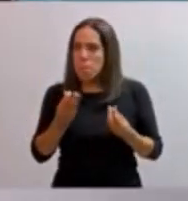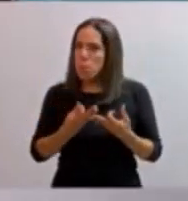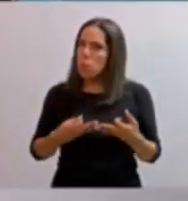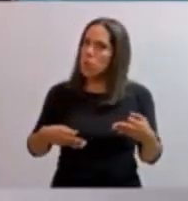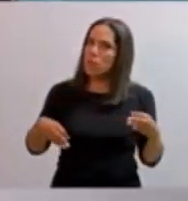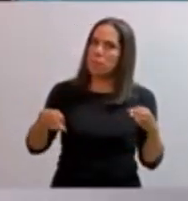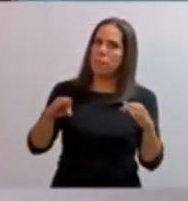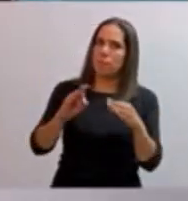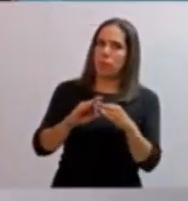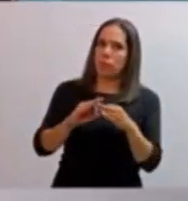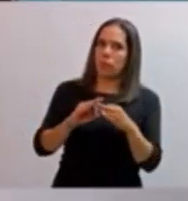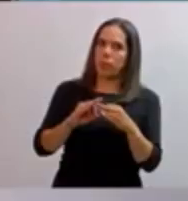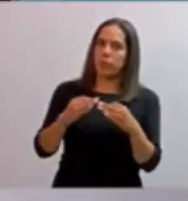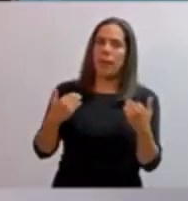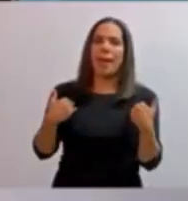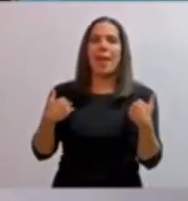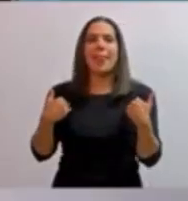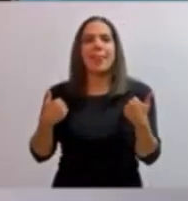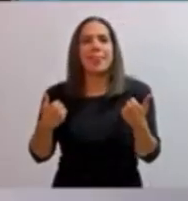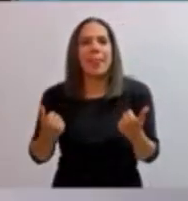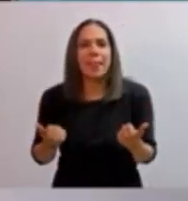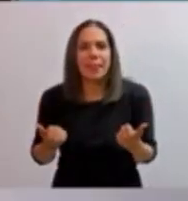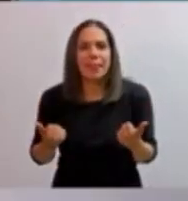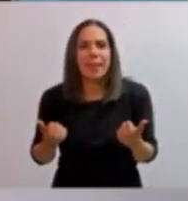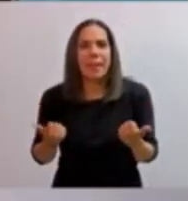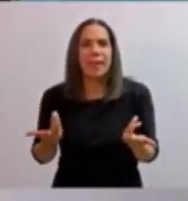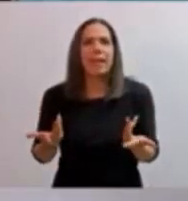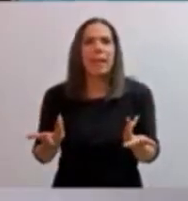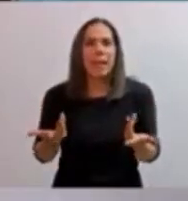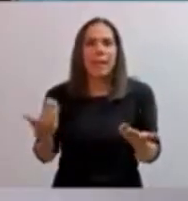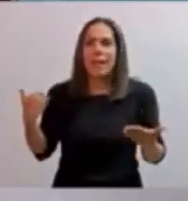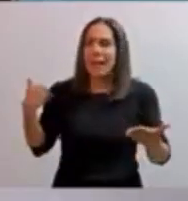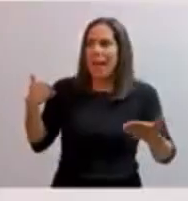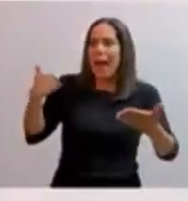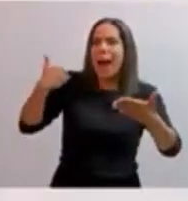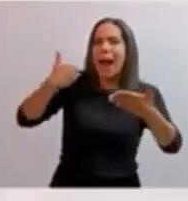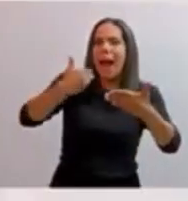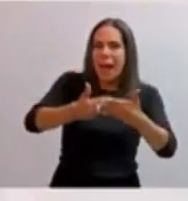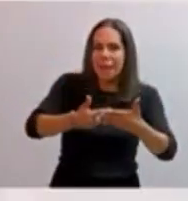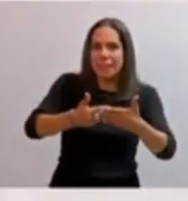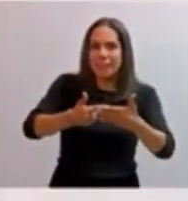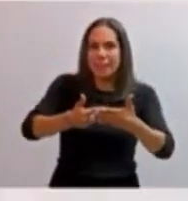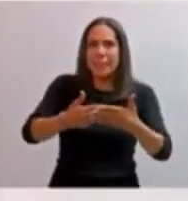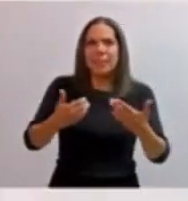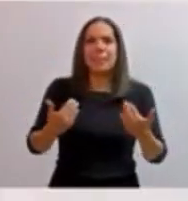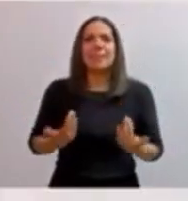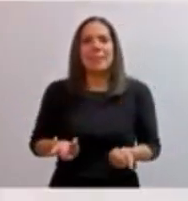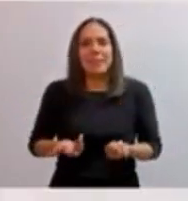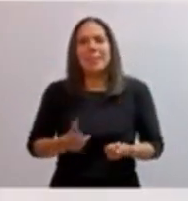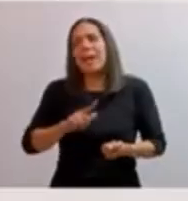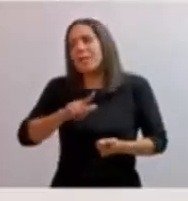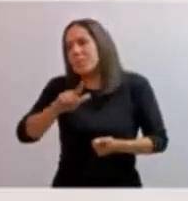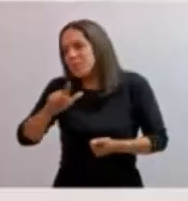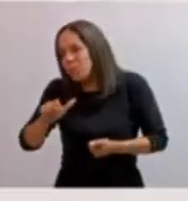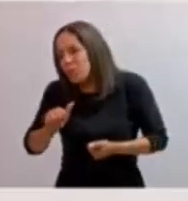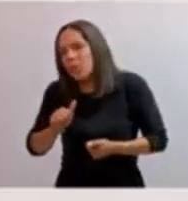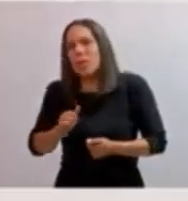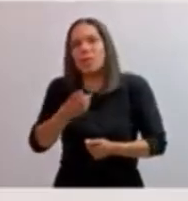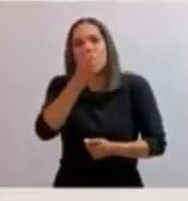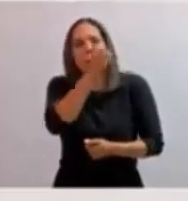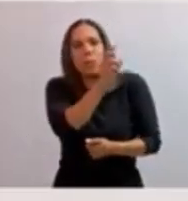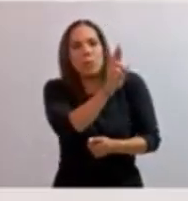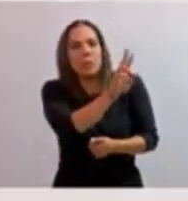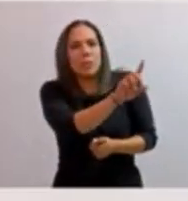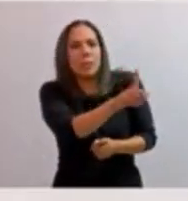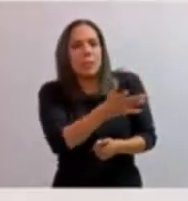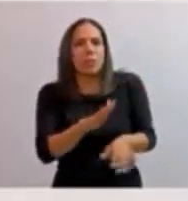elementos teóricos y referentes que los directores se apropien de ellos y que les permitan ir tomando líneas